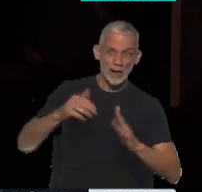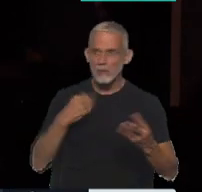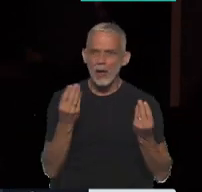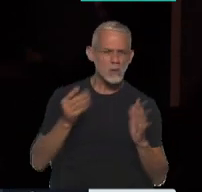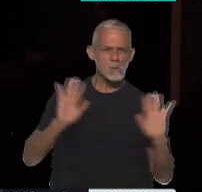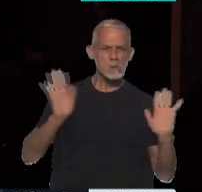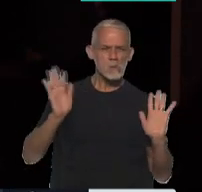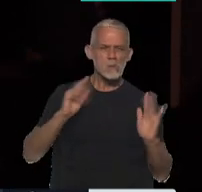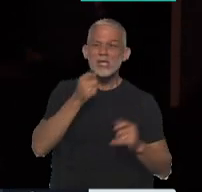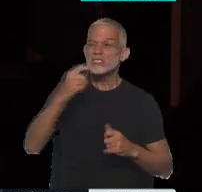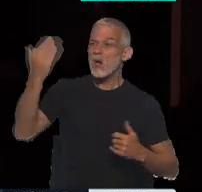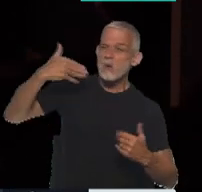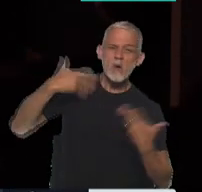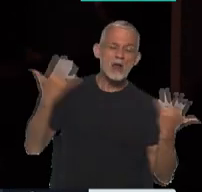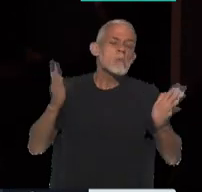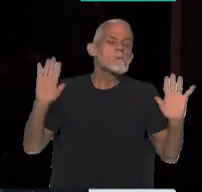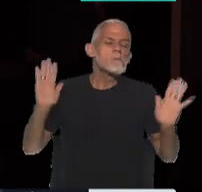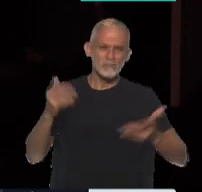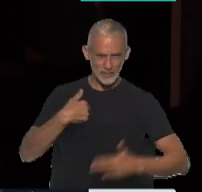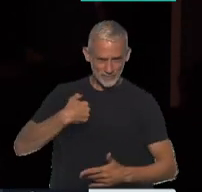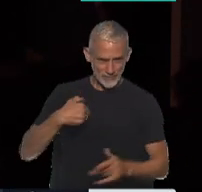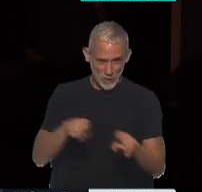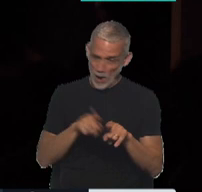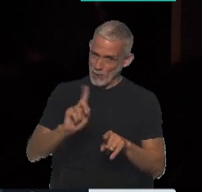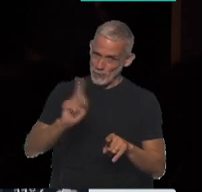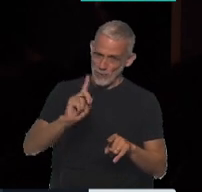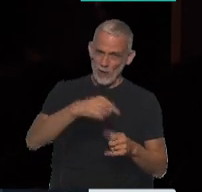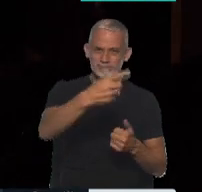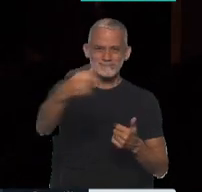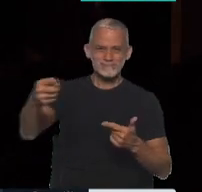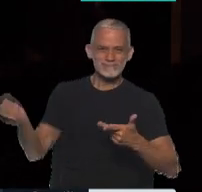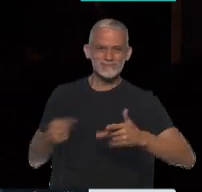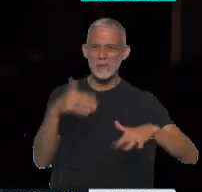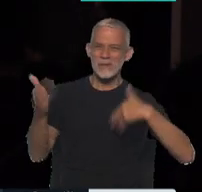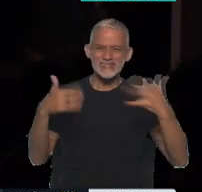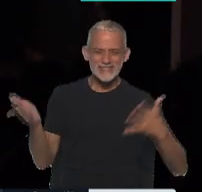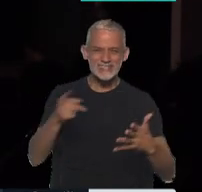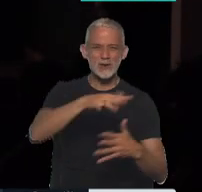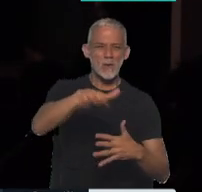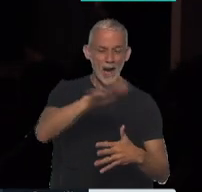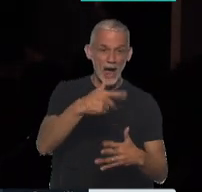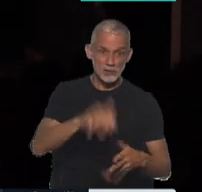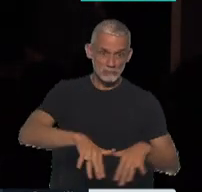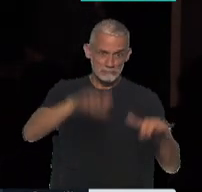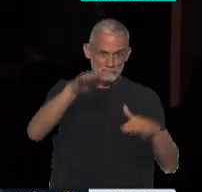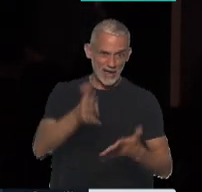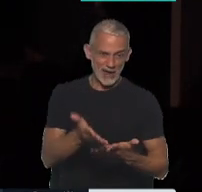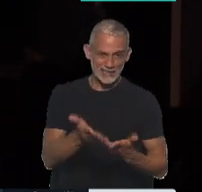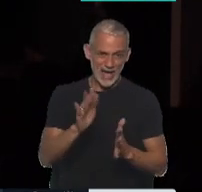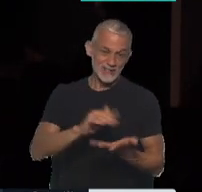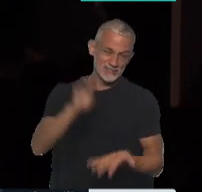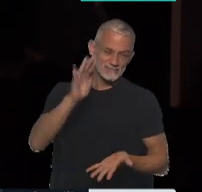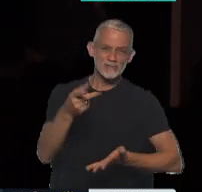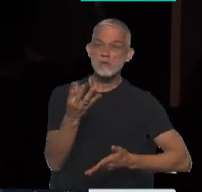creo que esto quizá no solo pasa en mí, sino que también pasaba en mis vecinos o en el barrio donde yo crecí, que era un poco así, nadie